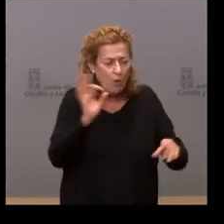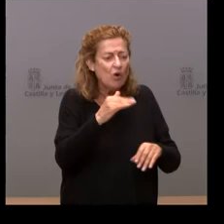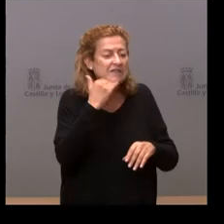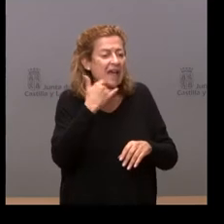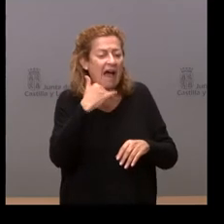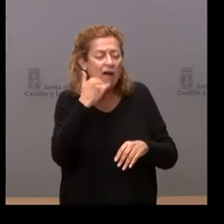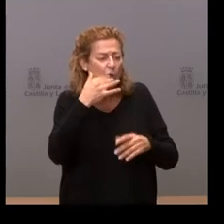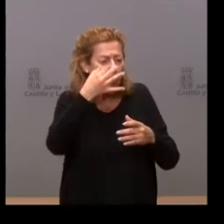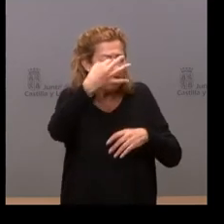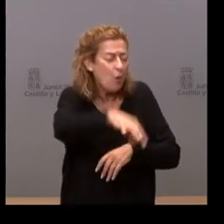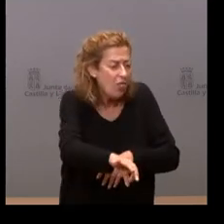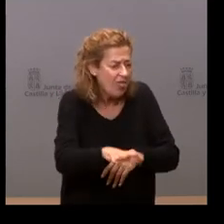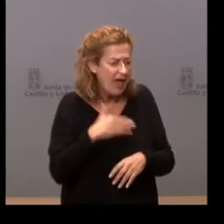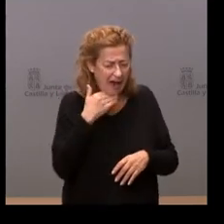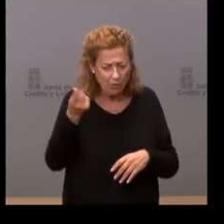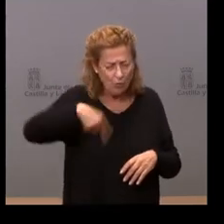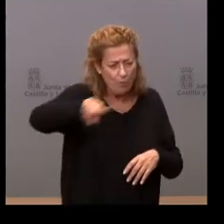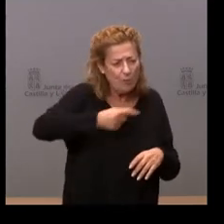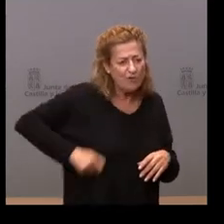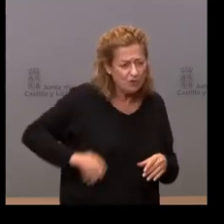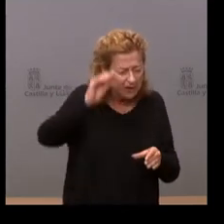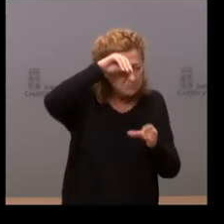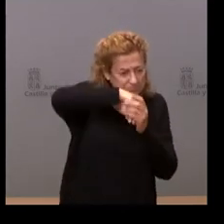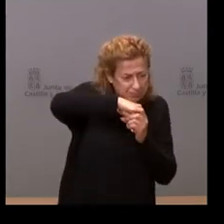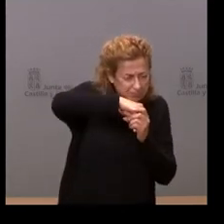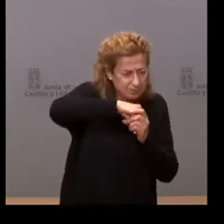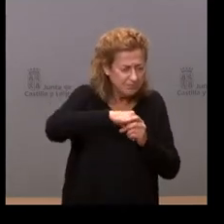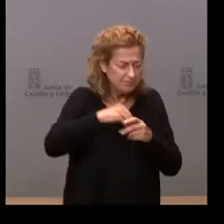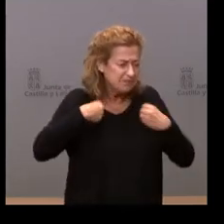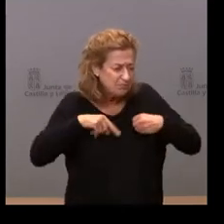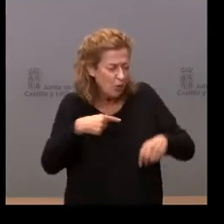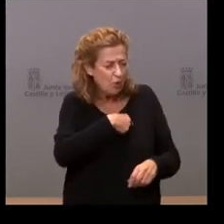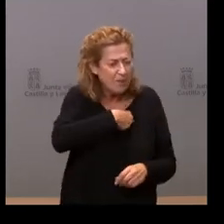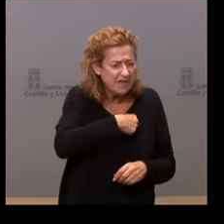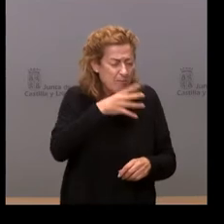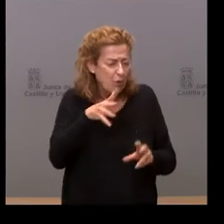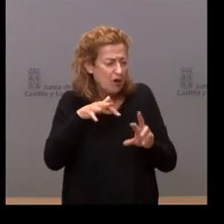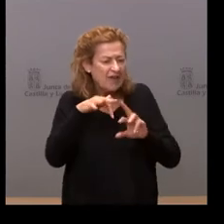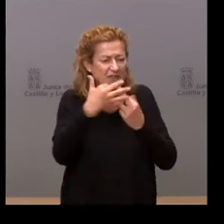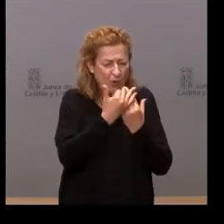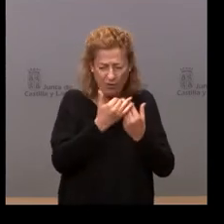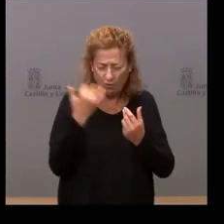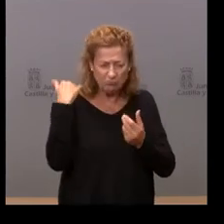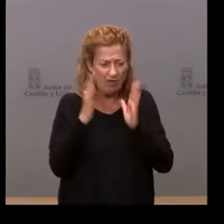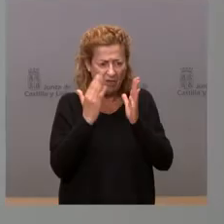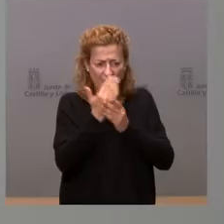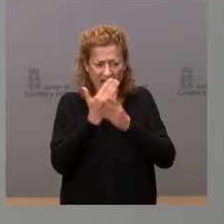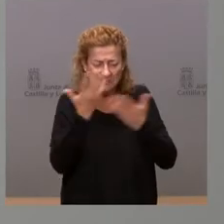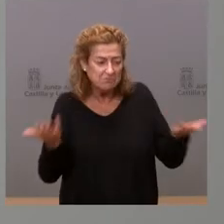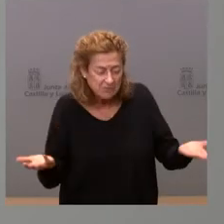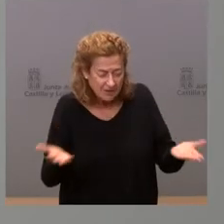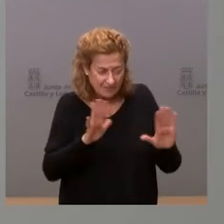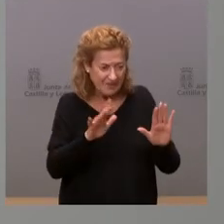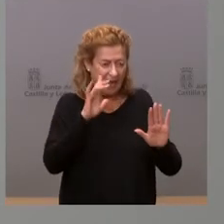renuncia de alguno de los profesionales que están ahí representados por las circunstancias que se han vivido estos días gracias a